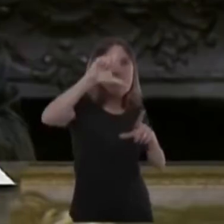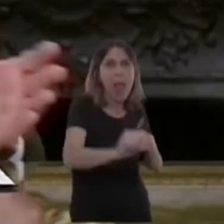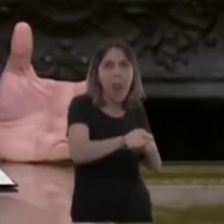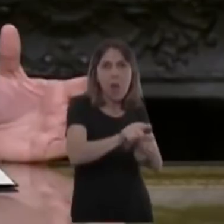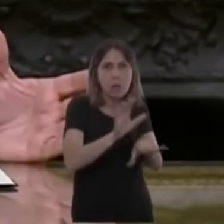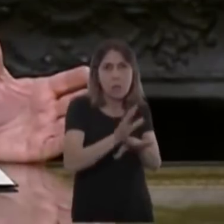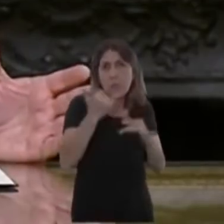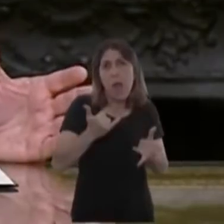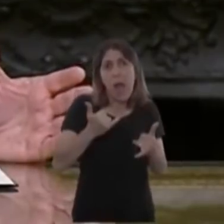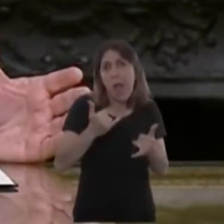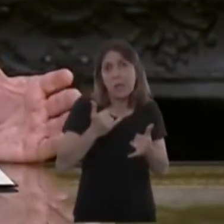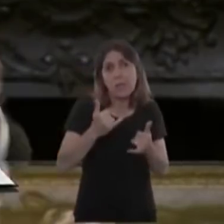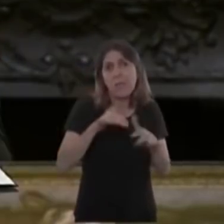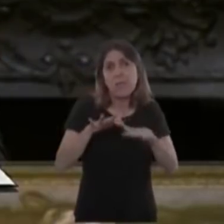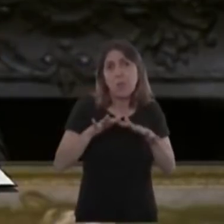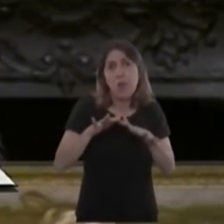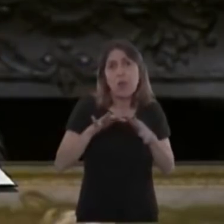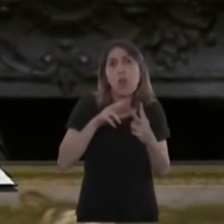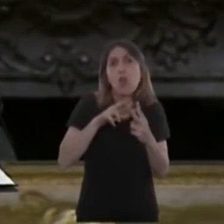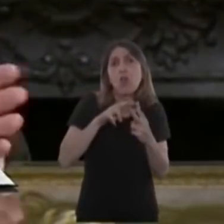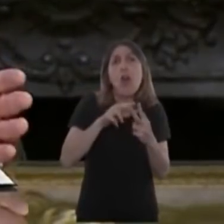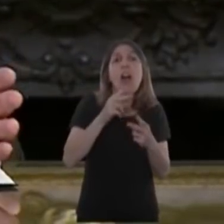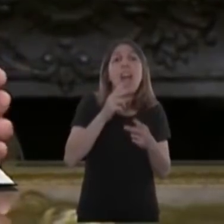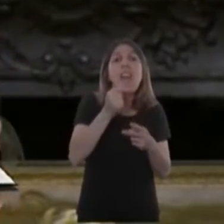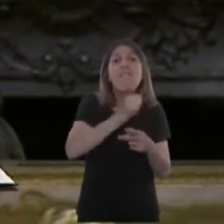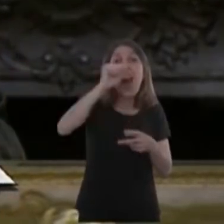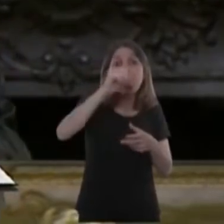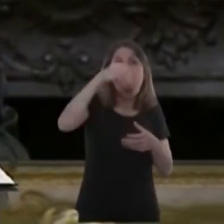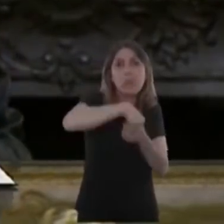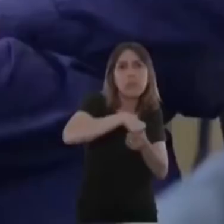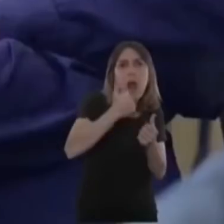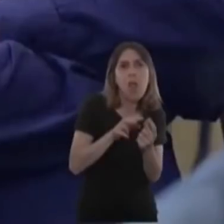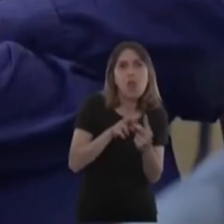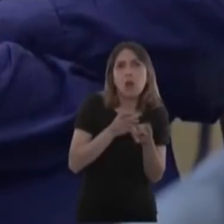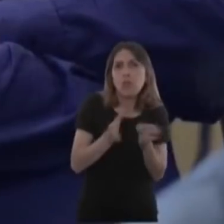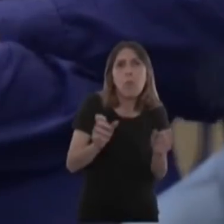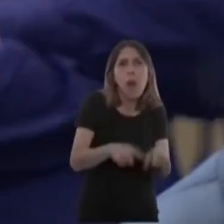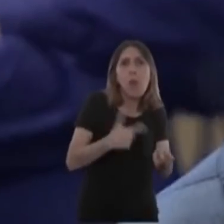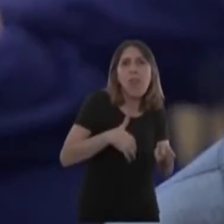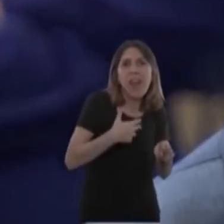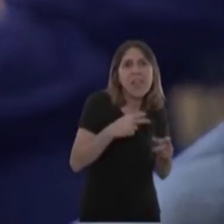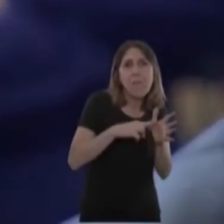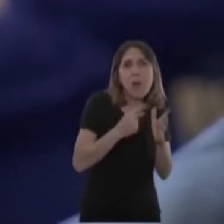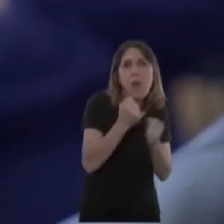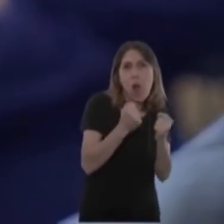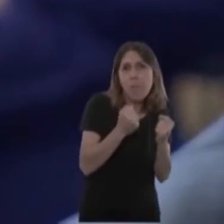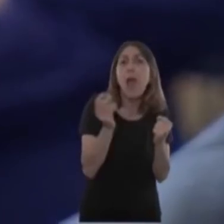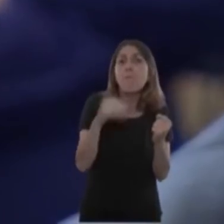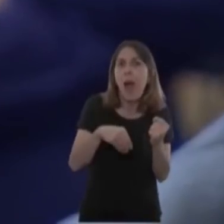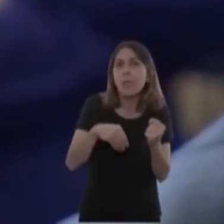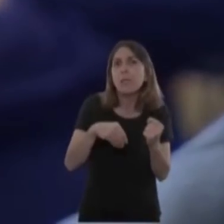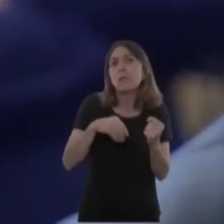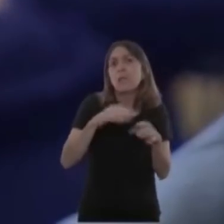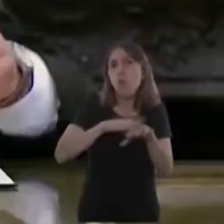Por ejemplo, una PNC por diabetes, lo que tenés que consultar es en tu municipalidad, en el área de acción social, si